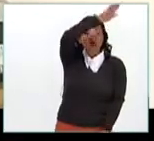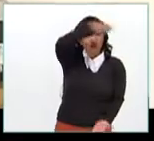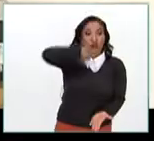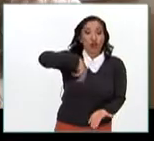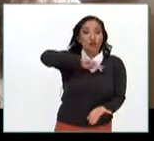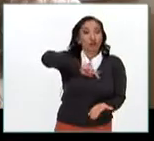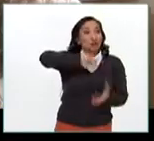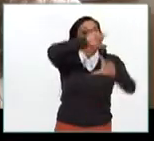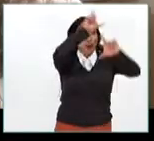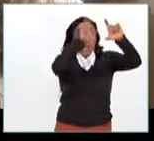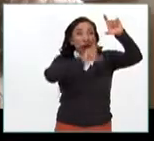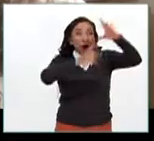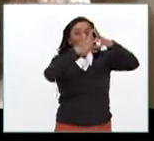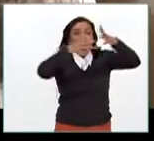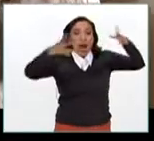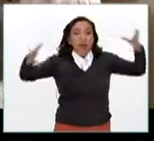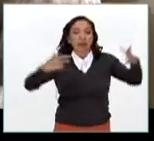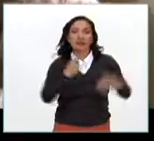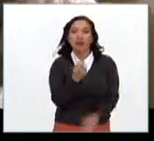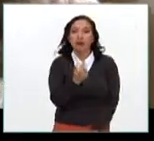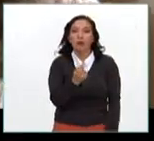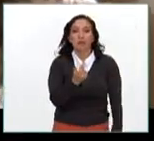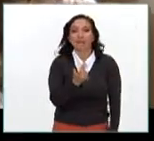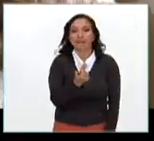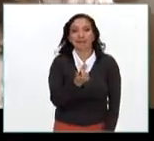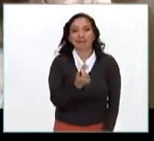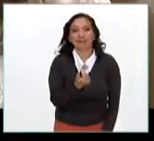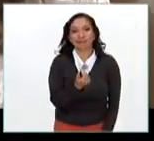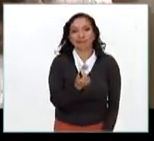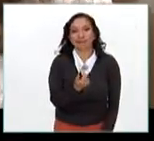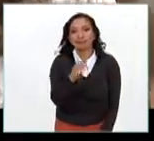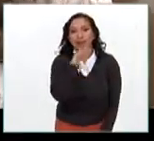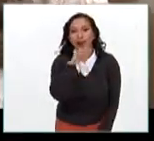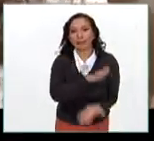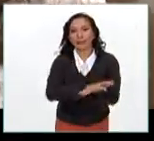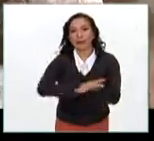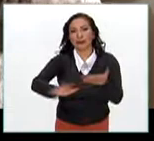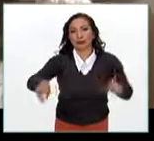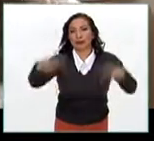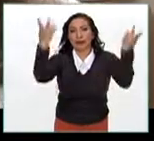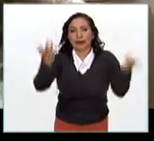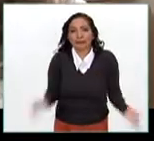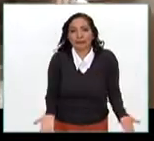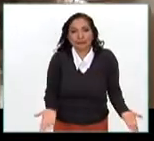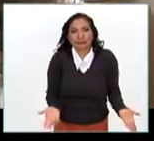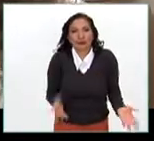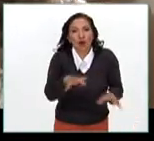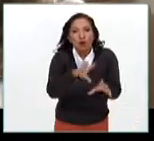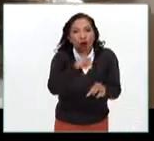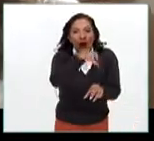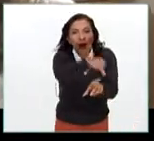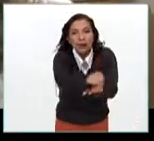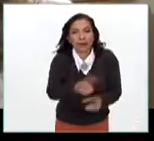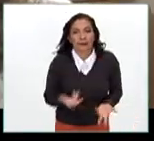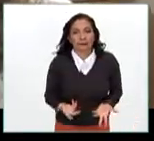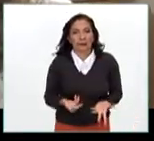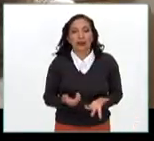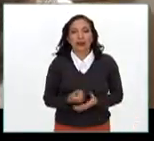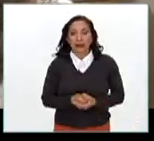del tamaño que tenemos se me hace... Que podría volar, claro. Podría volar, ¿no? Sí. Bueno,